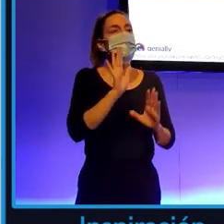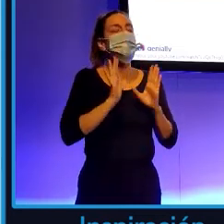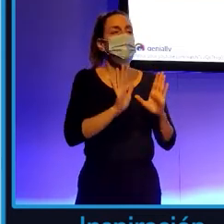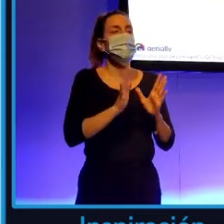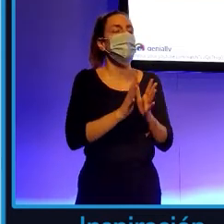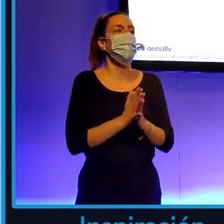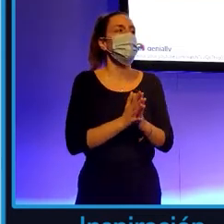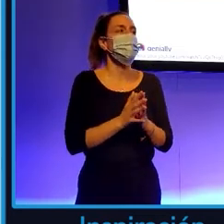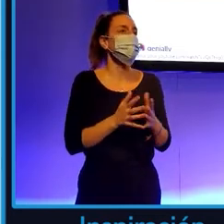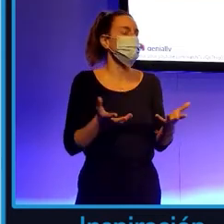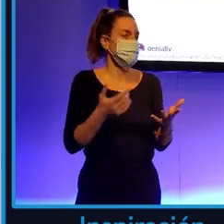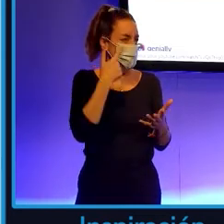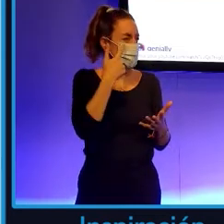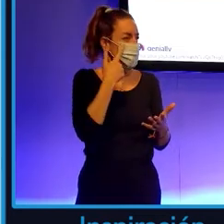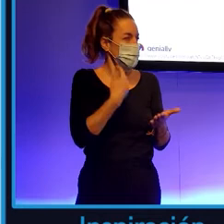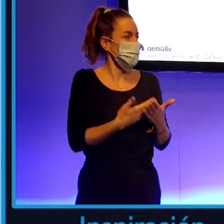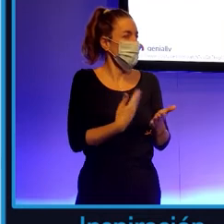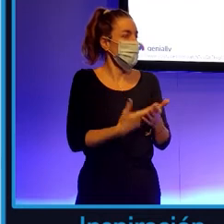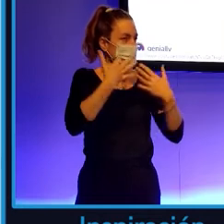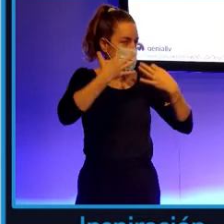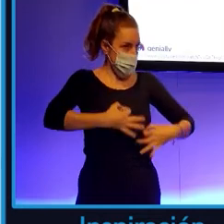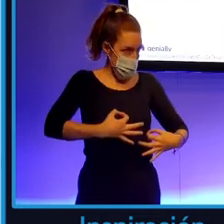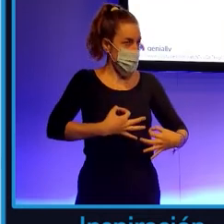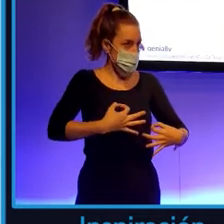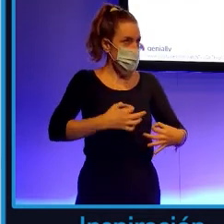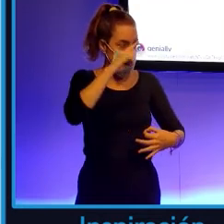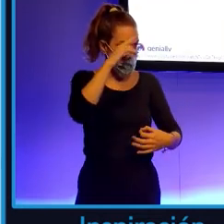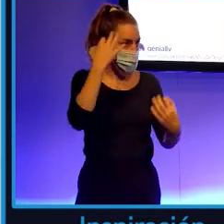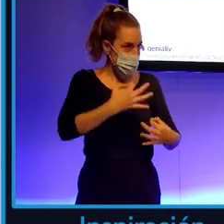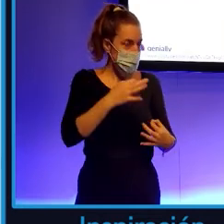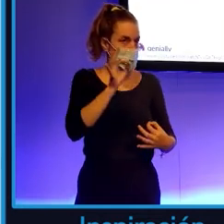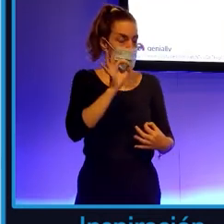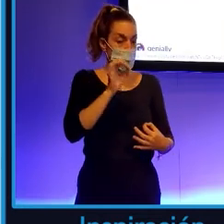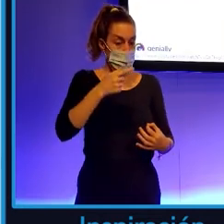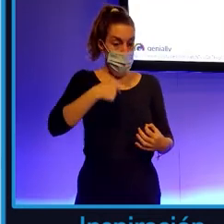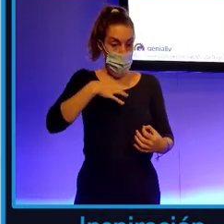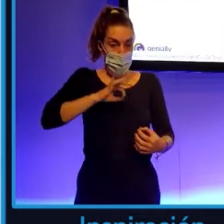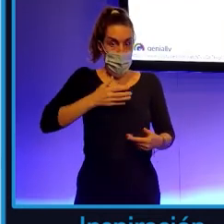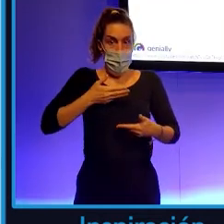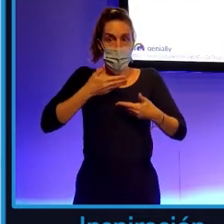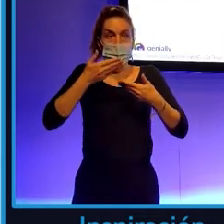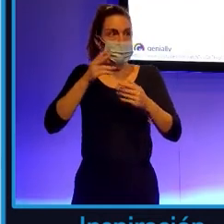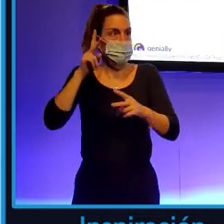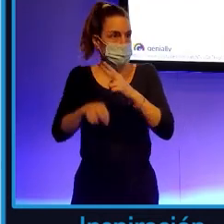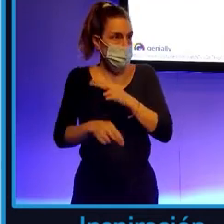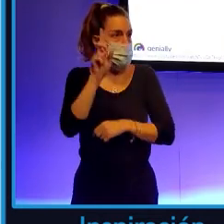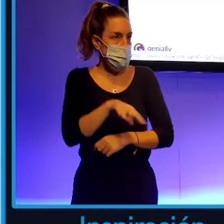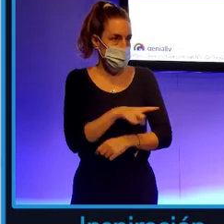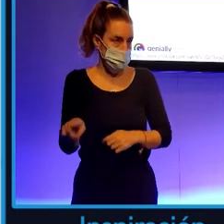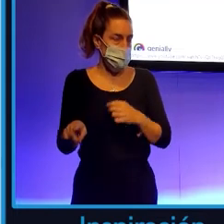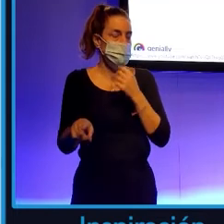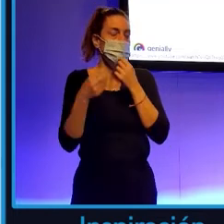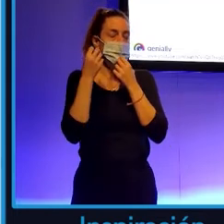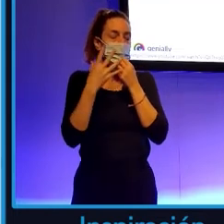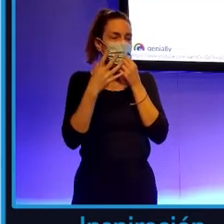si tenemos motivos reales o si nosotros tenemos que poner algo por nuestra parte para evitarlo vale bueno pues la situación